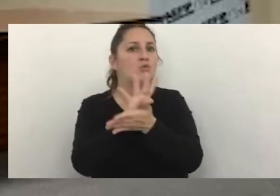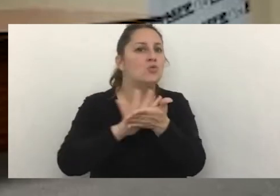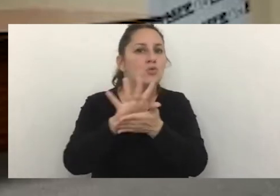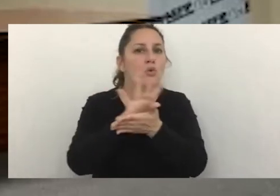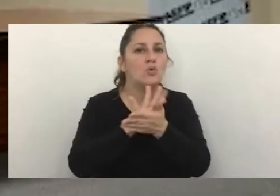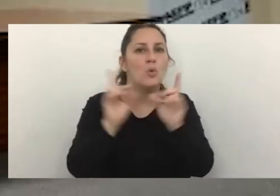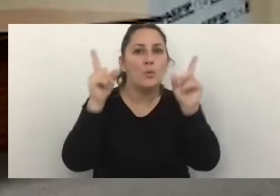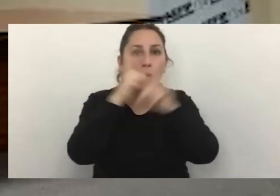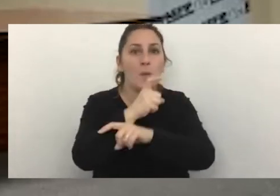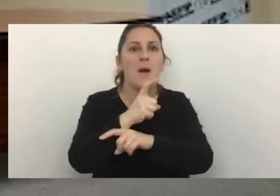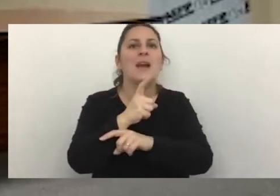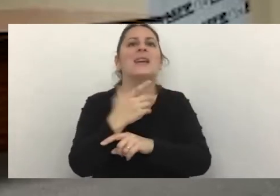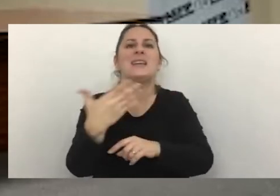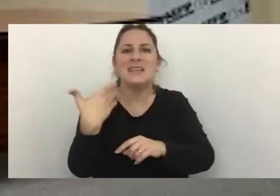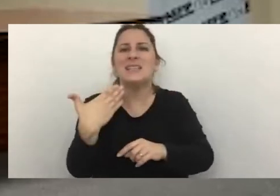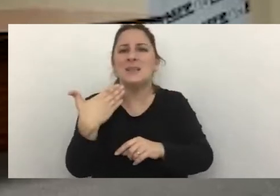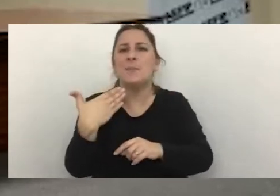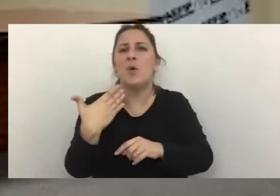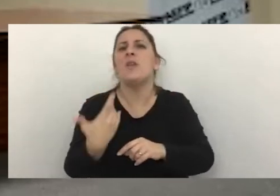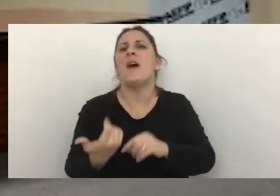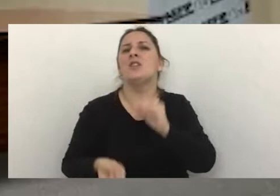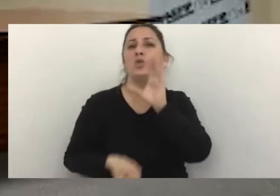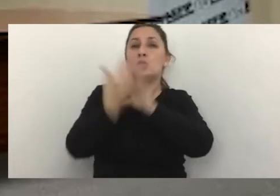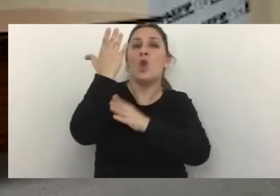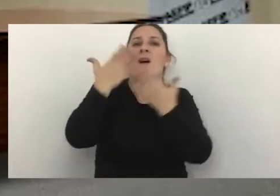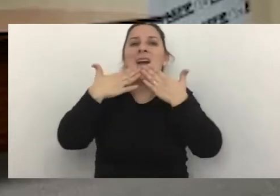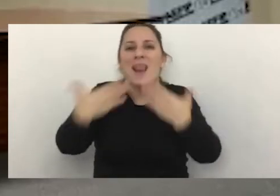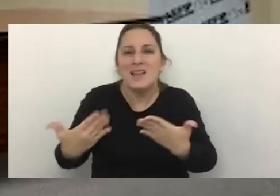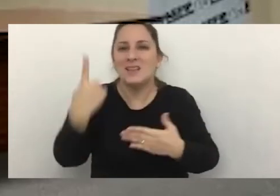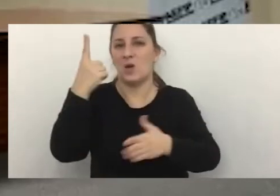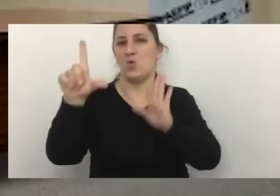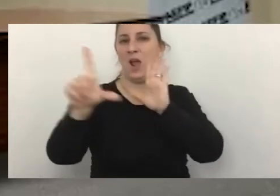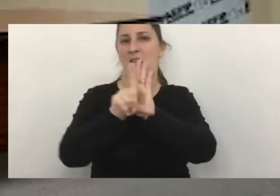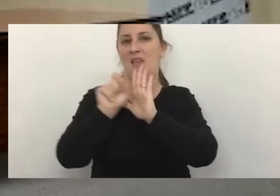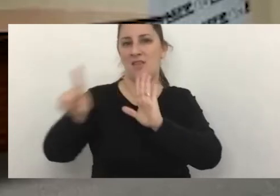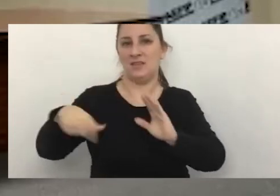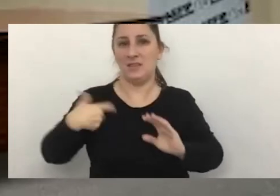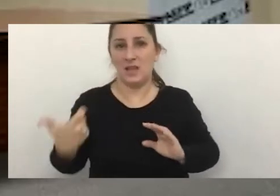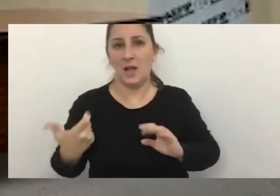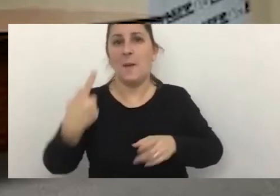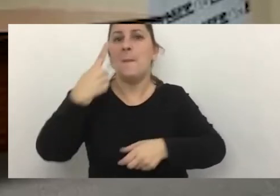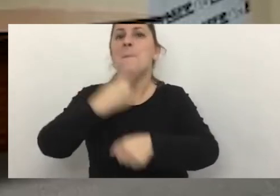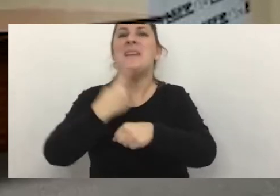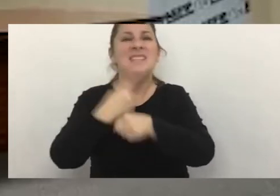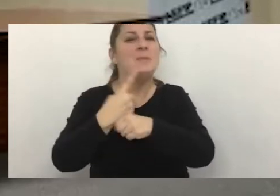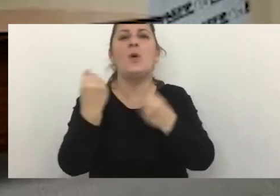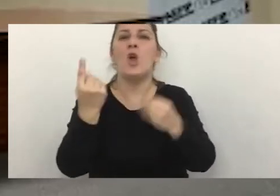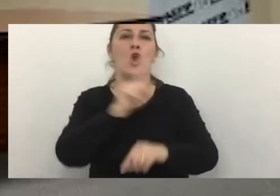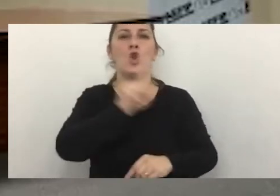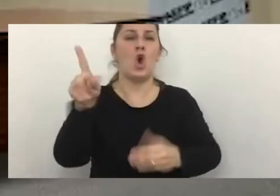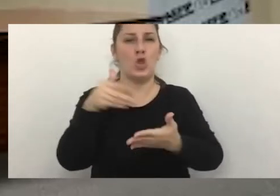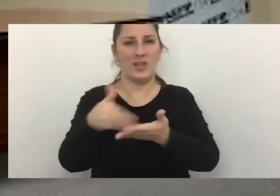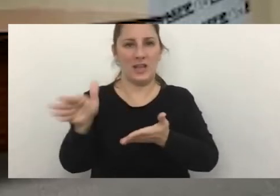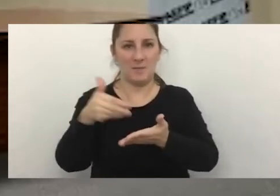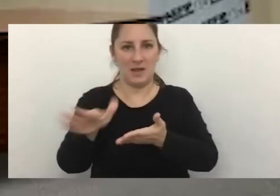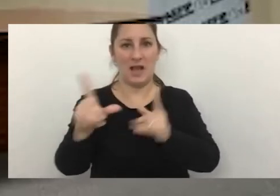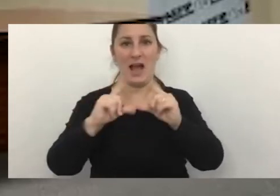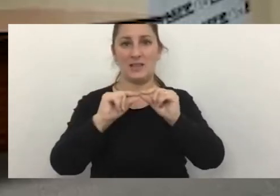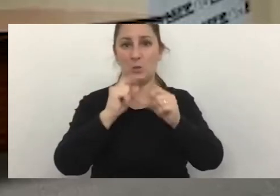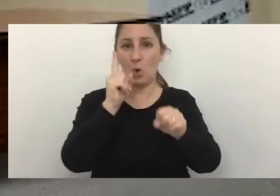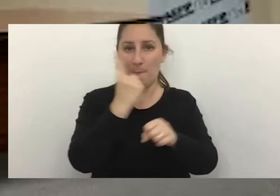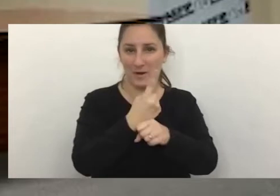haber solucionado por la ley sindical? Por el principio de no discriminación. ¿Qué tenemos ahí? El artículo primero